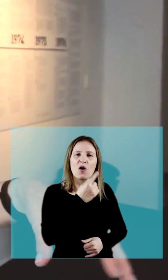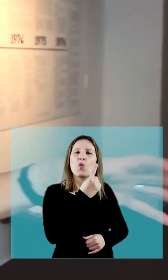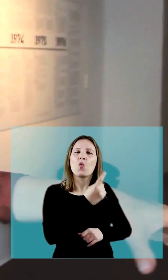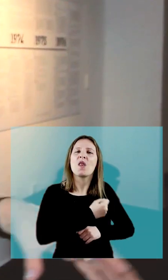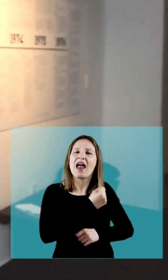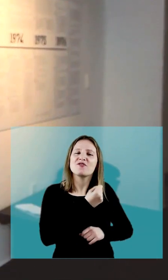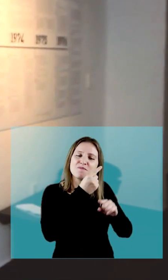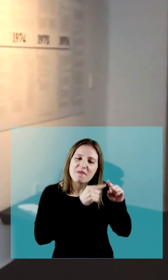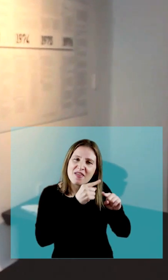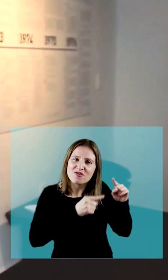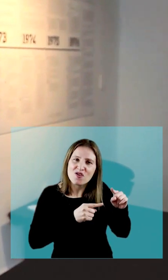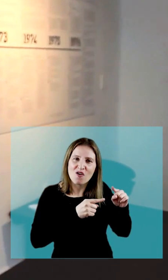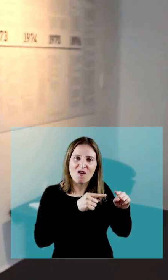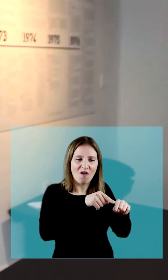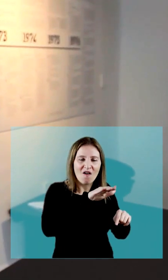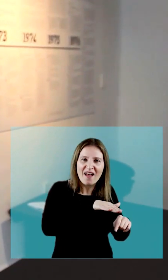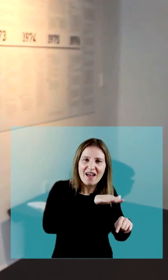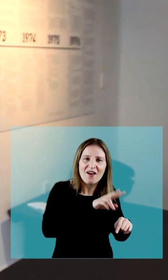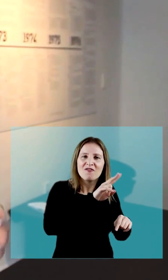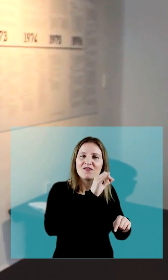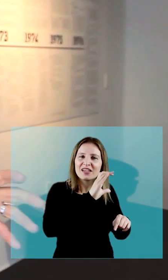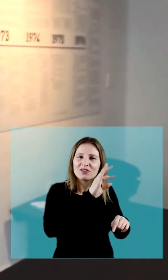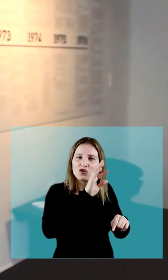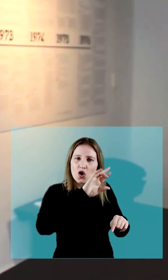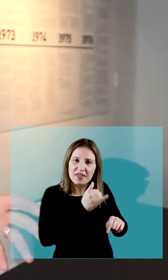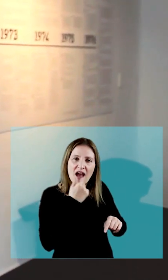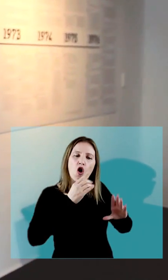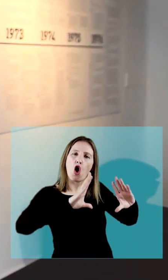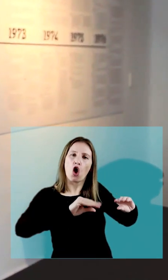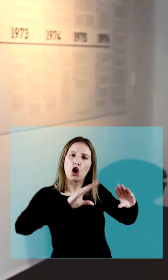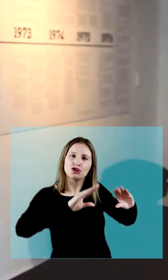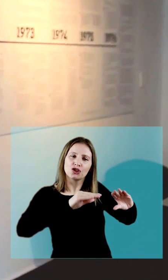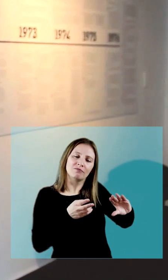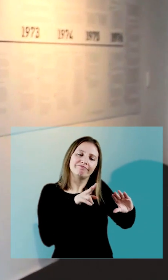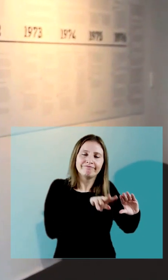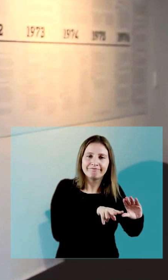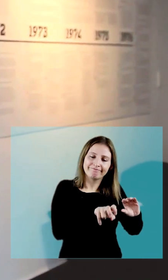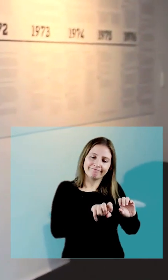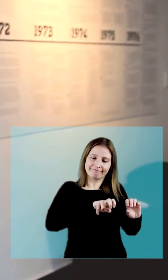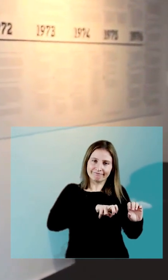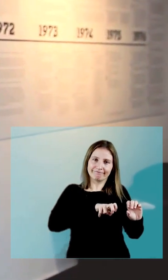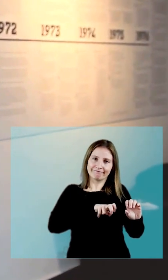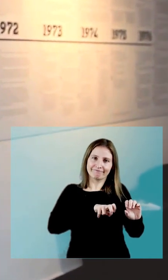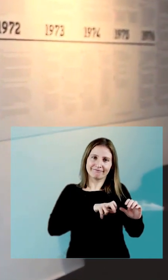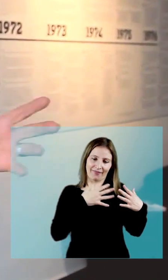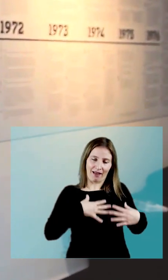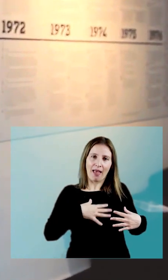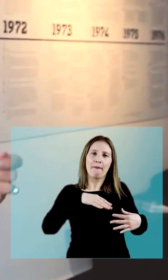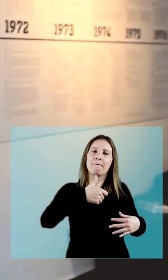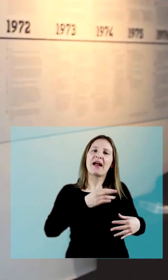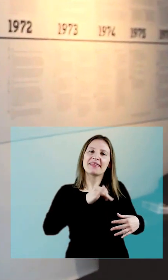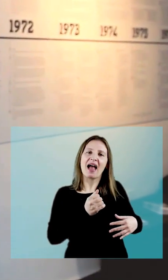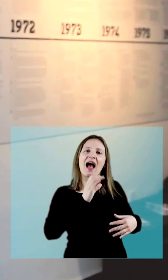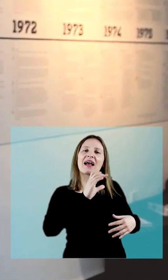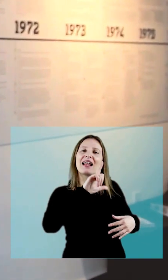poco siempre arriba del colchón donde estaba María Claudia recostada contra ella, y que el que